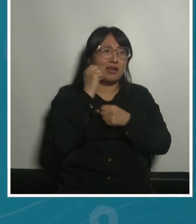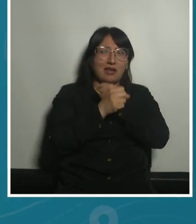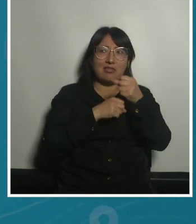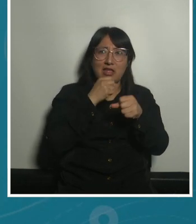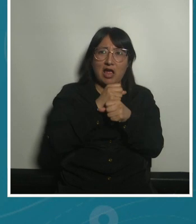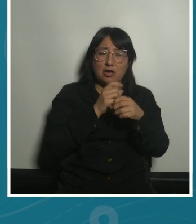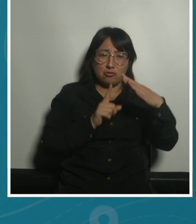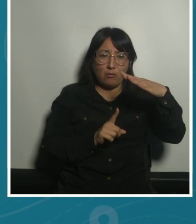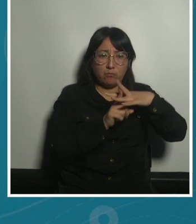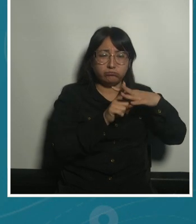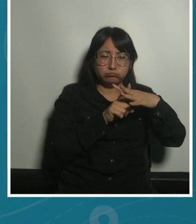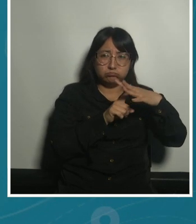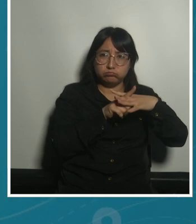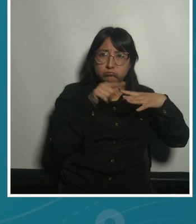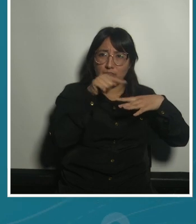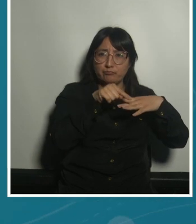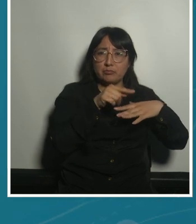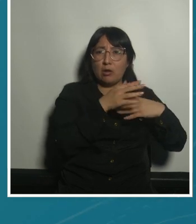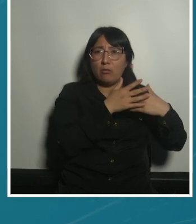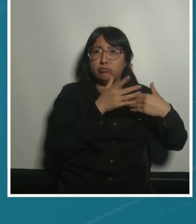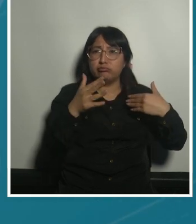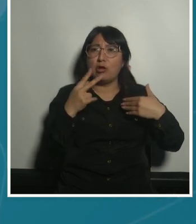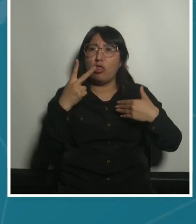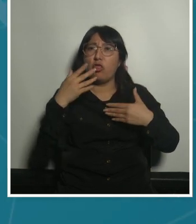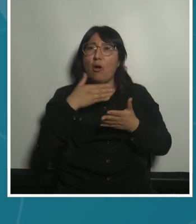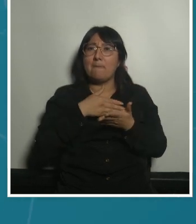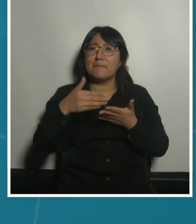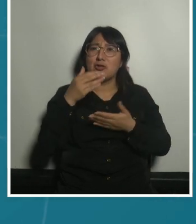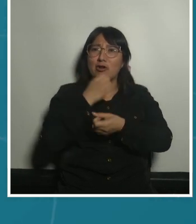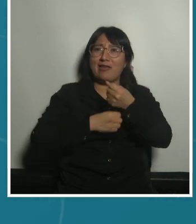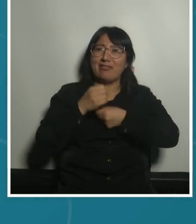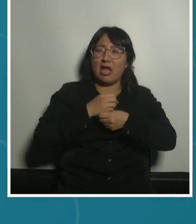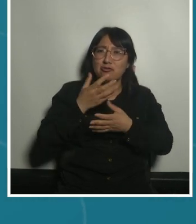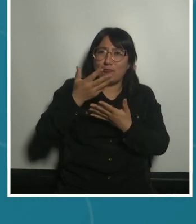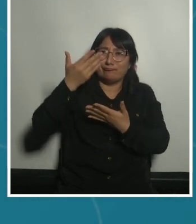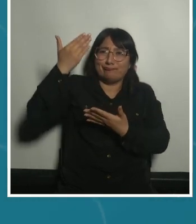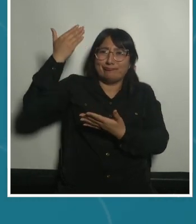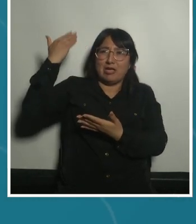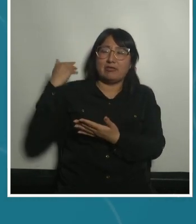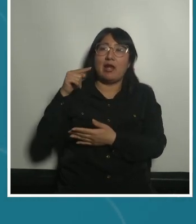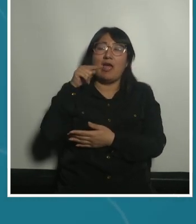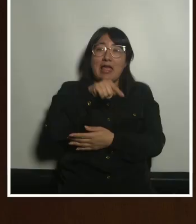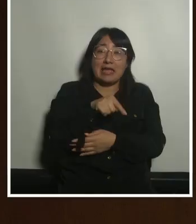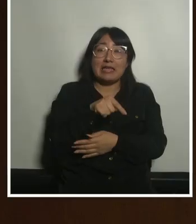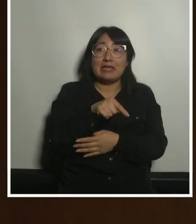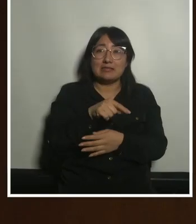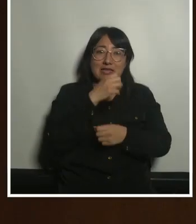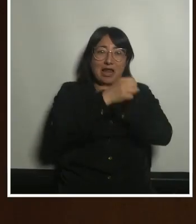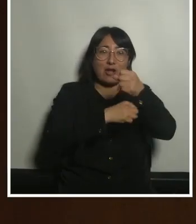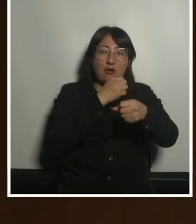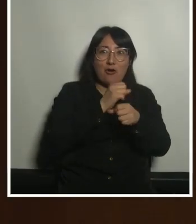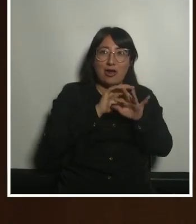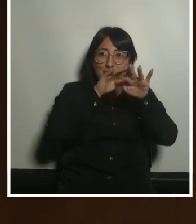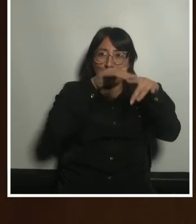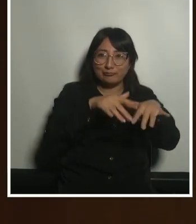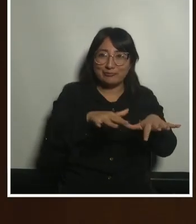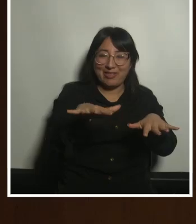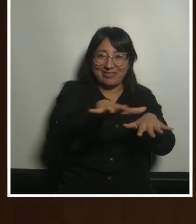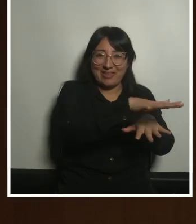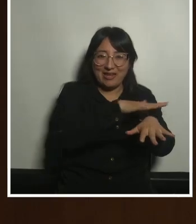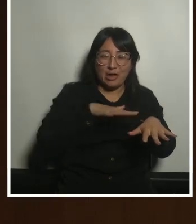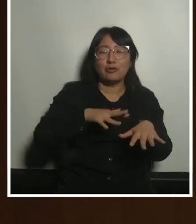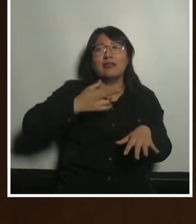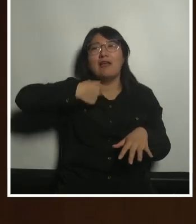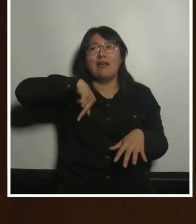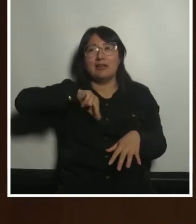creación durante los últimos 2 millones de años atrás. Esos son los ecosistemas, esa es la edad de la costa que